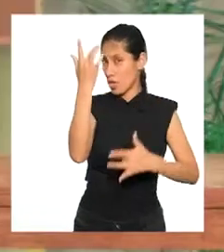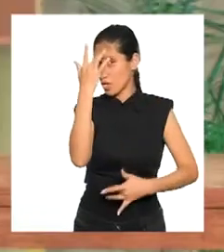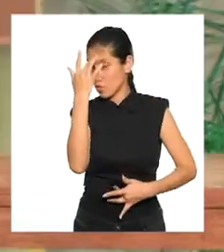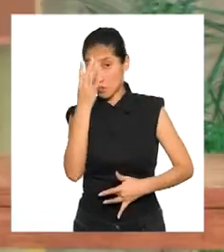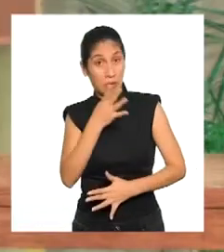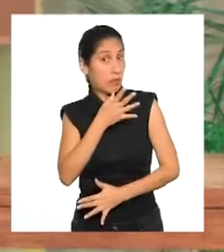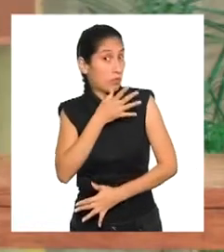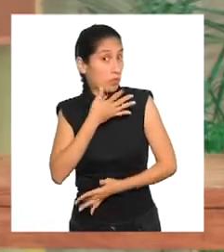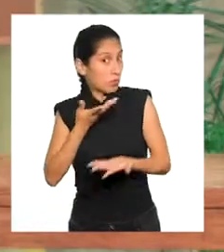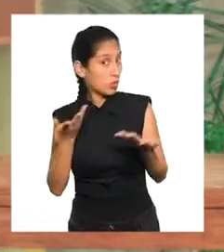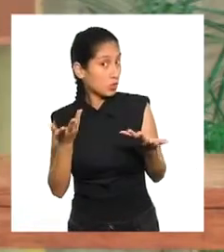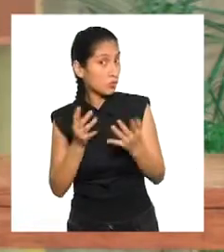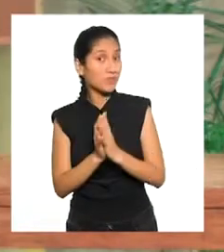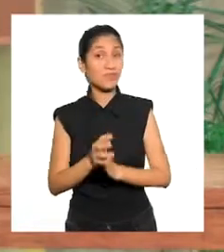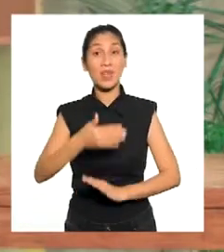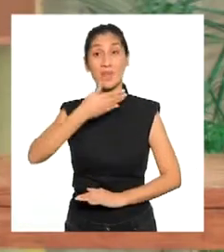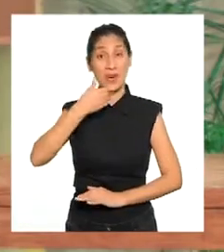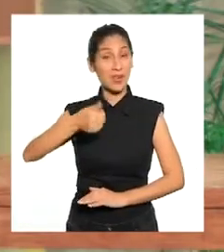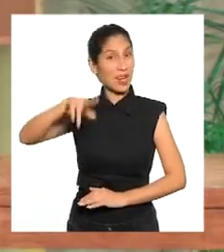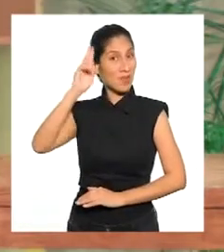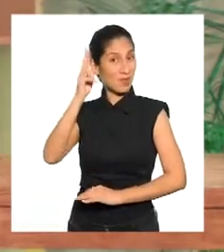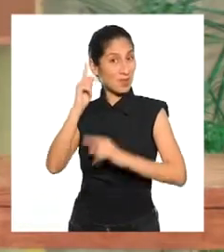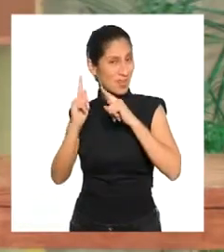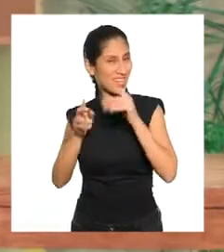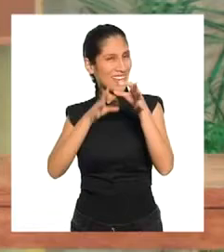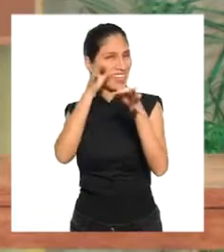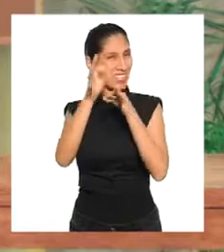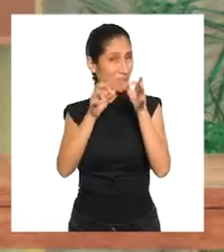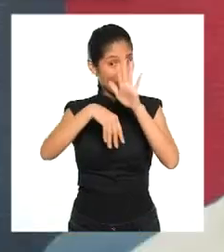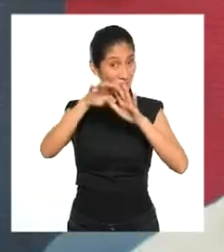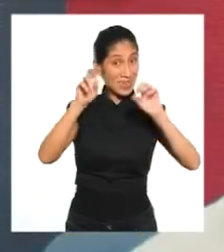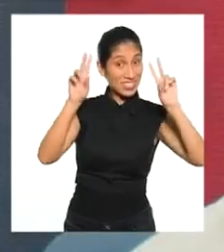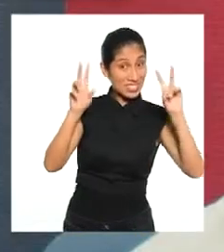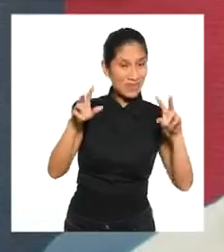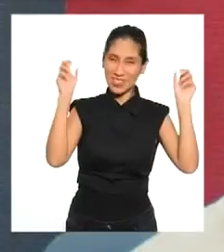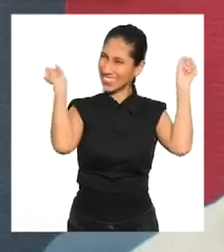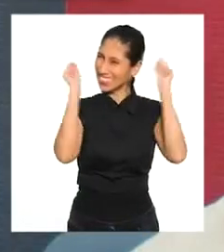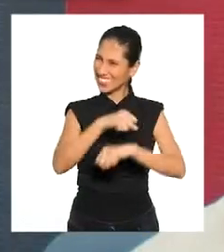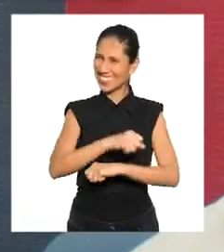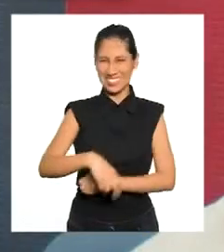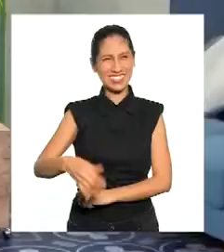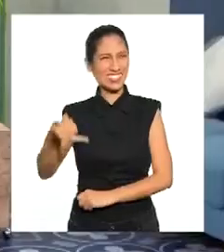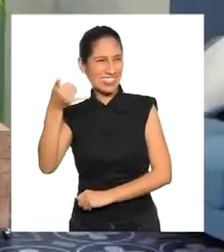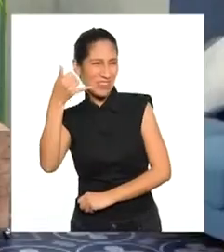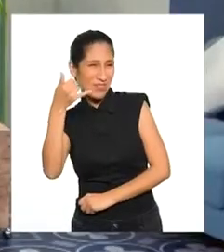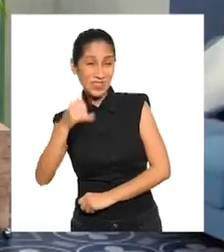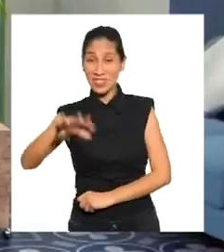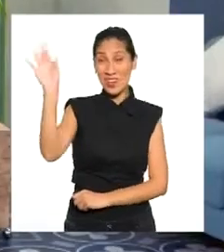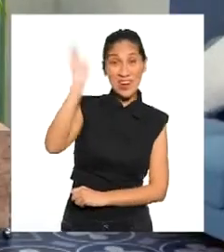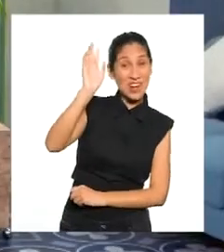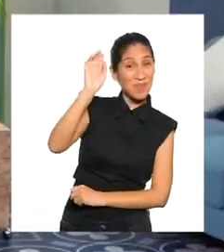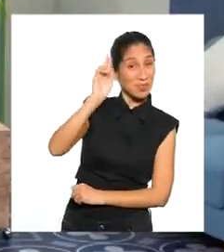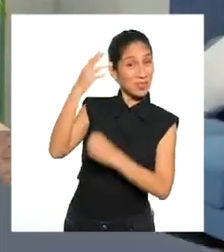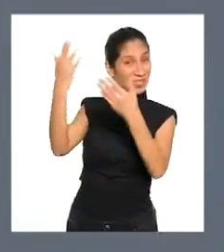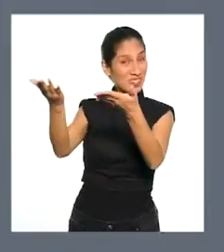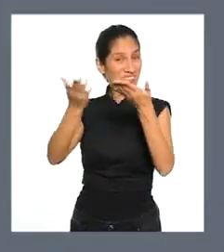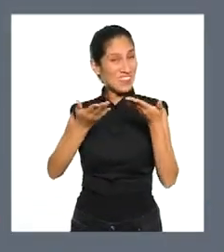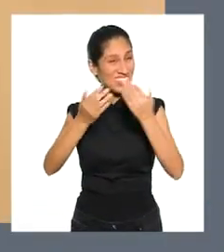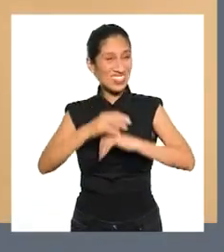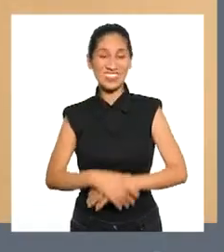¿Te parece si mejor llamamos al profesor para que nos explique un poco más de este tema? Claro, llamémoslo. Hola, profesor.